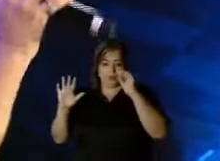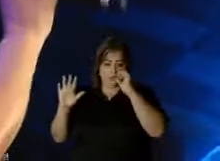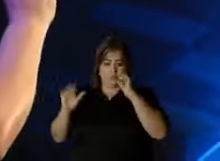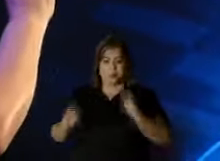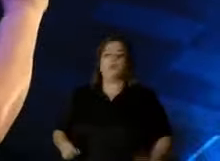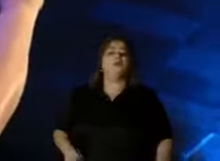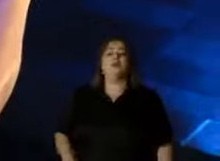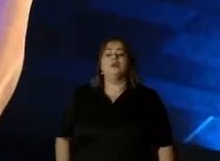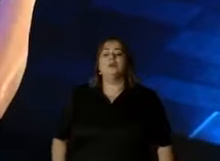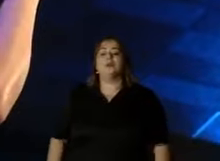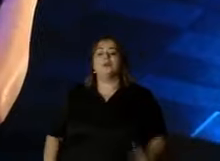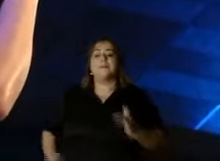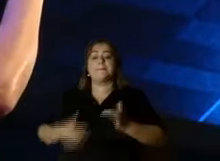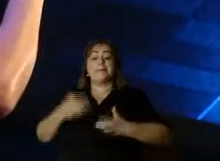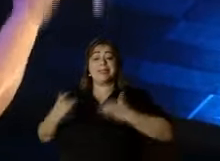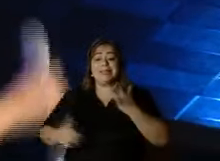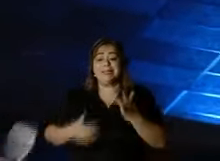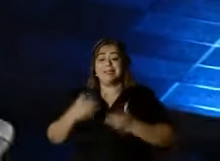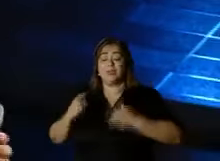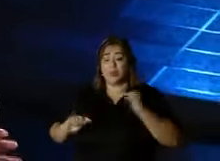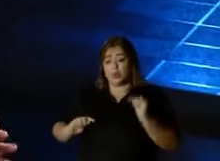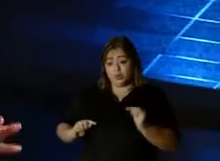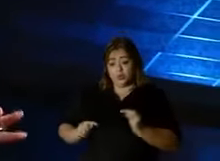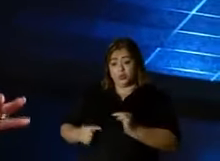he sentido el dolor